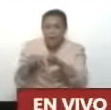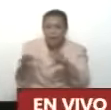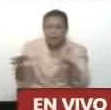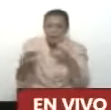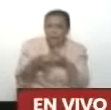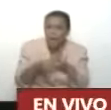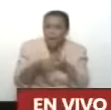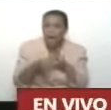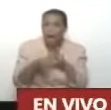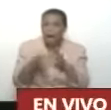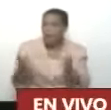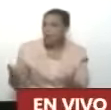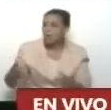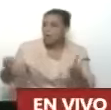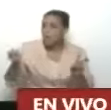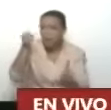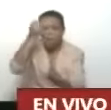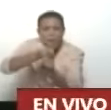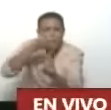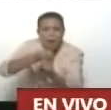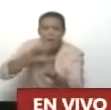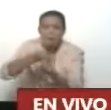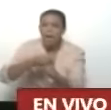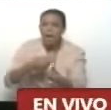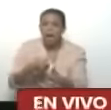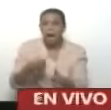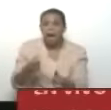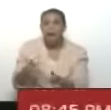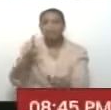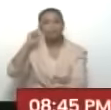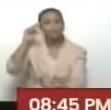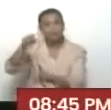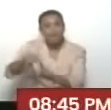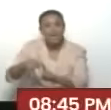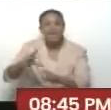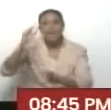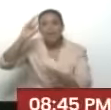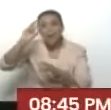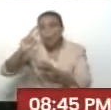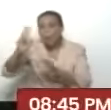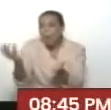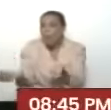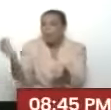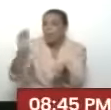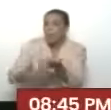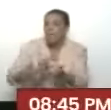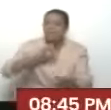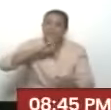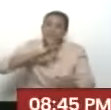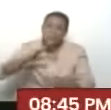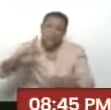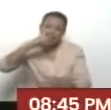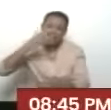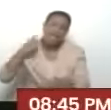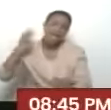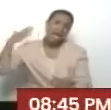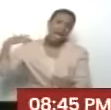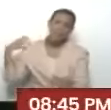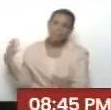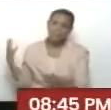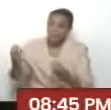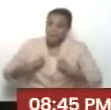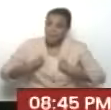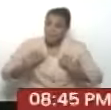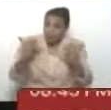ejército de Occidente en una batalla. Y yo creo que nosotros rememoramos nuevamente esa batalla de Carabobo, de nuestra independencia,